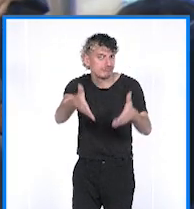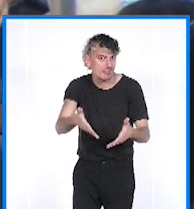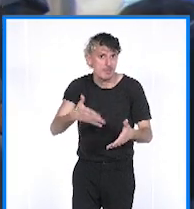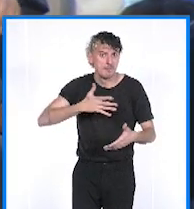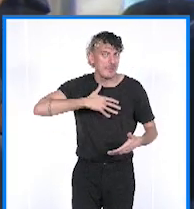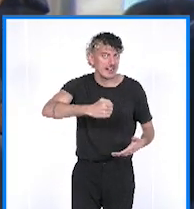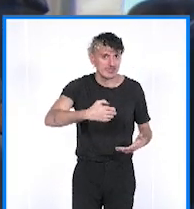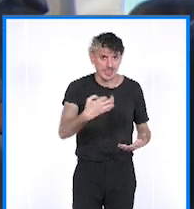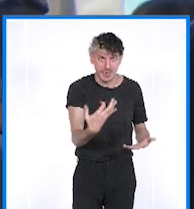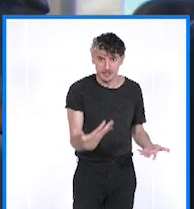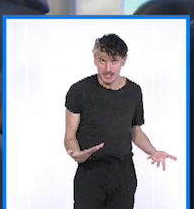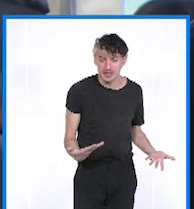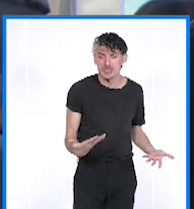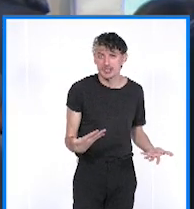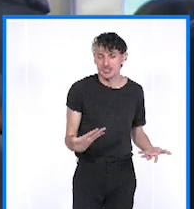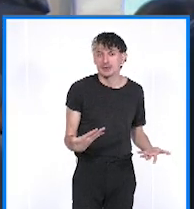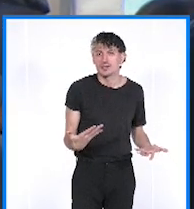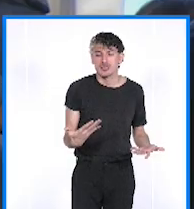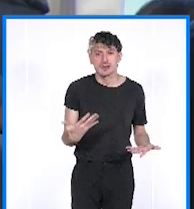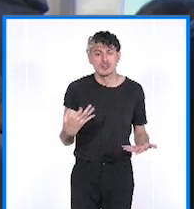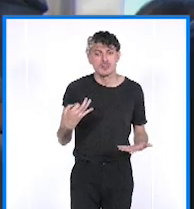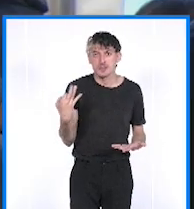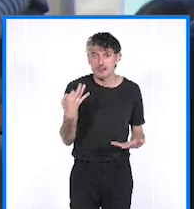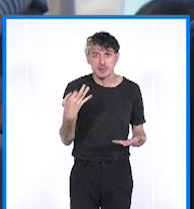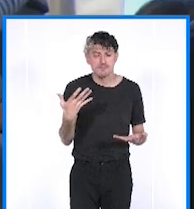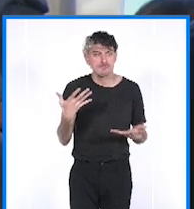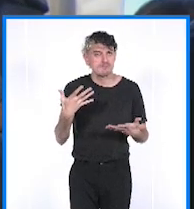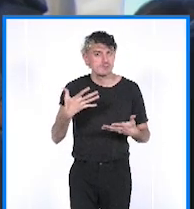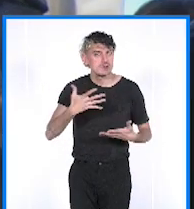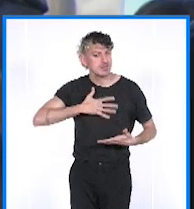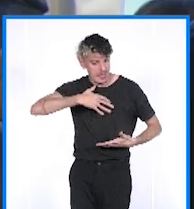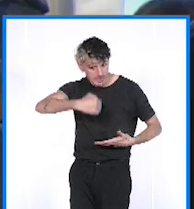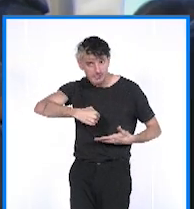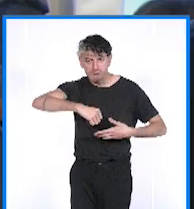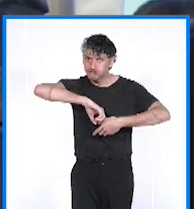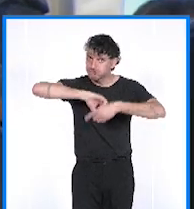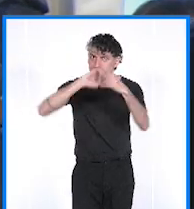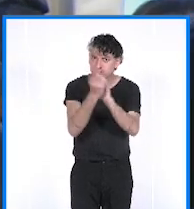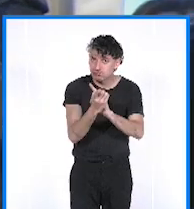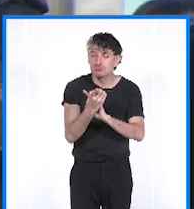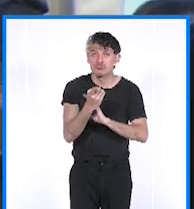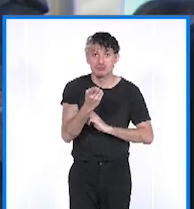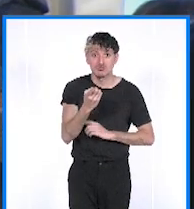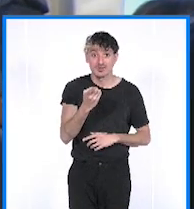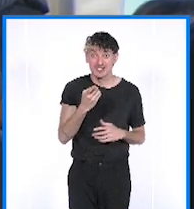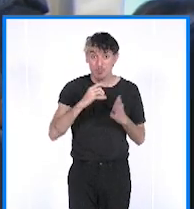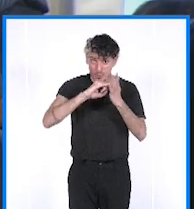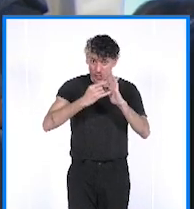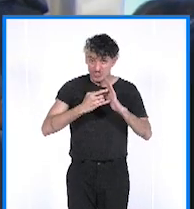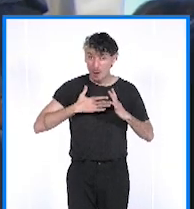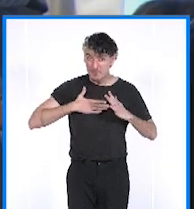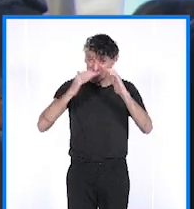valientes no y que se atrevan a a emprender un cambio profundo que es este viaje que ha sido mi casa de de cambio